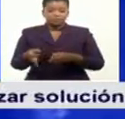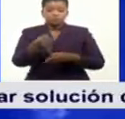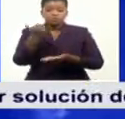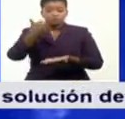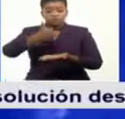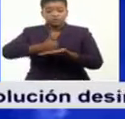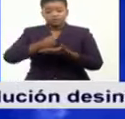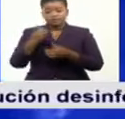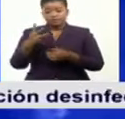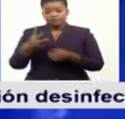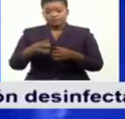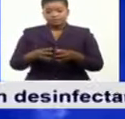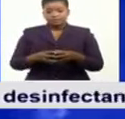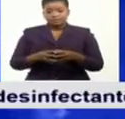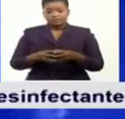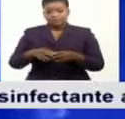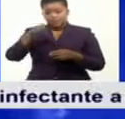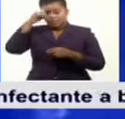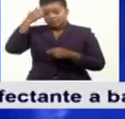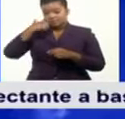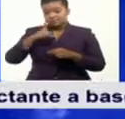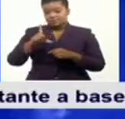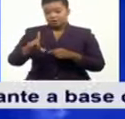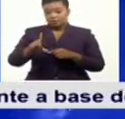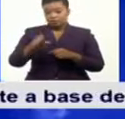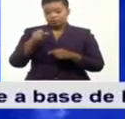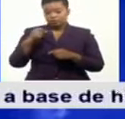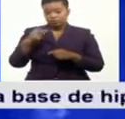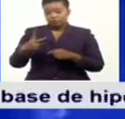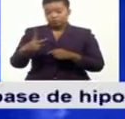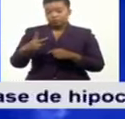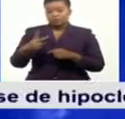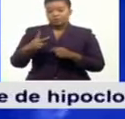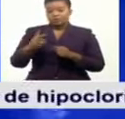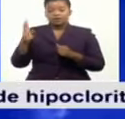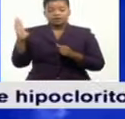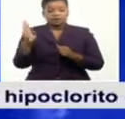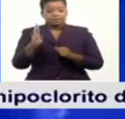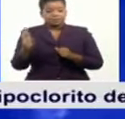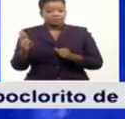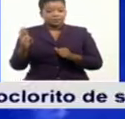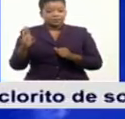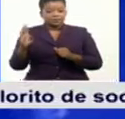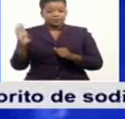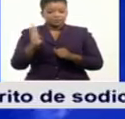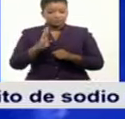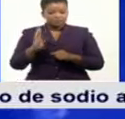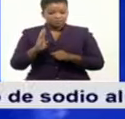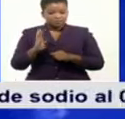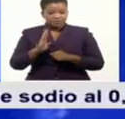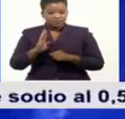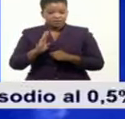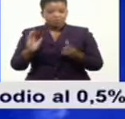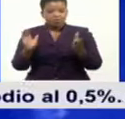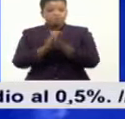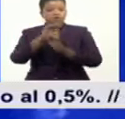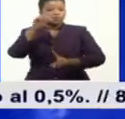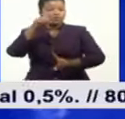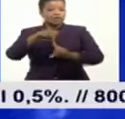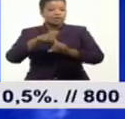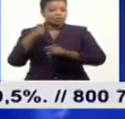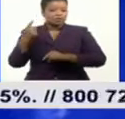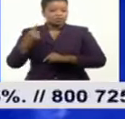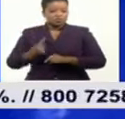3, El Salvador 2, Baracoa y Manuel Tames con 1 cada uno. Y como ya habíamos